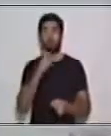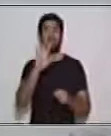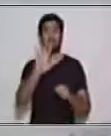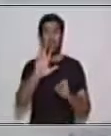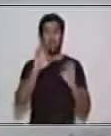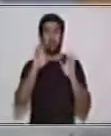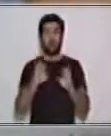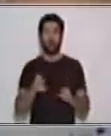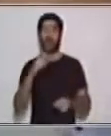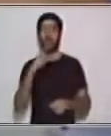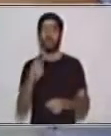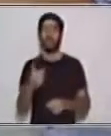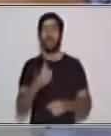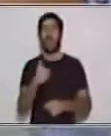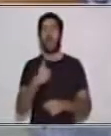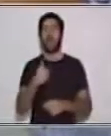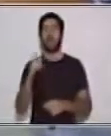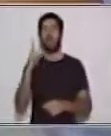personas